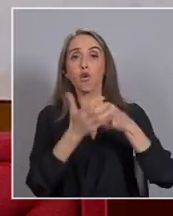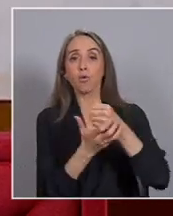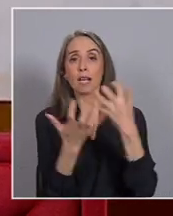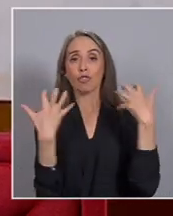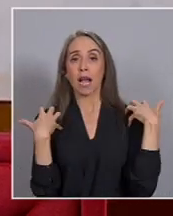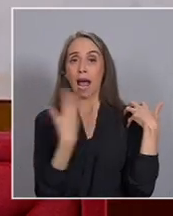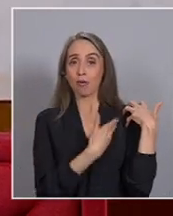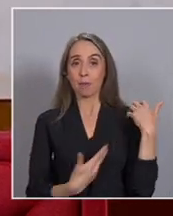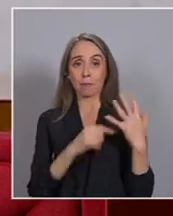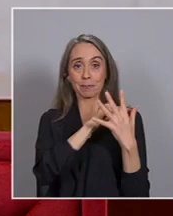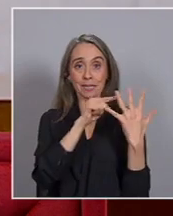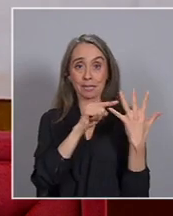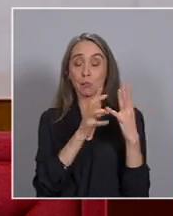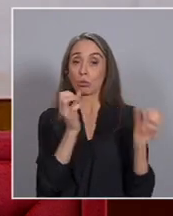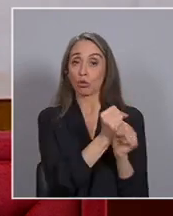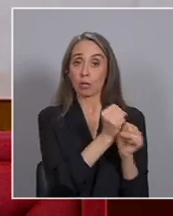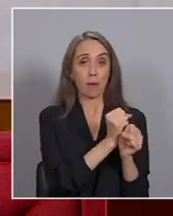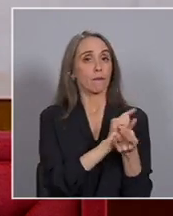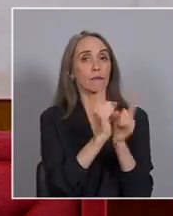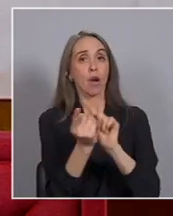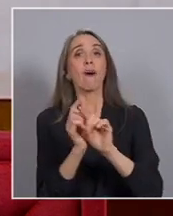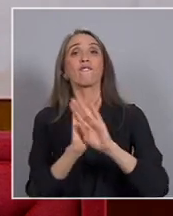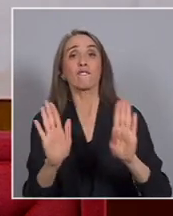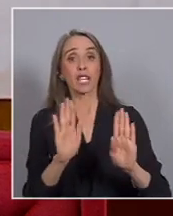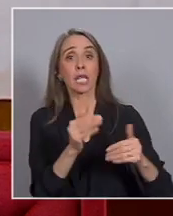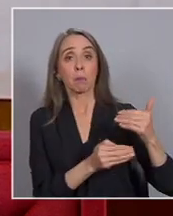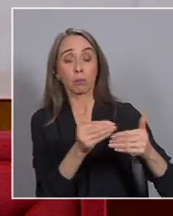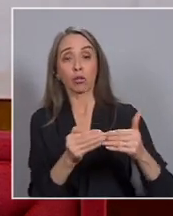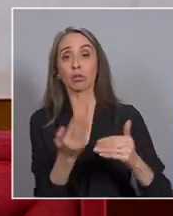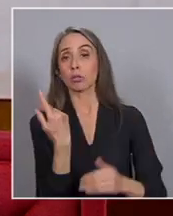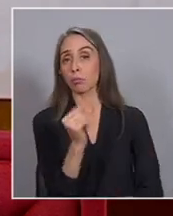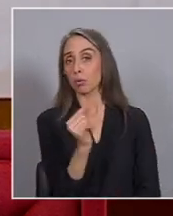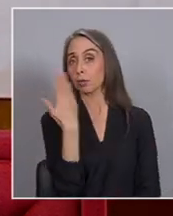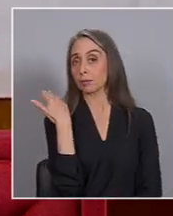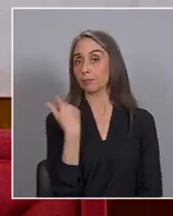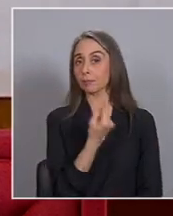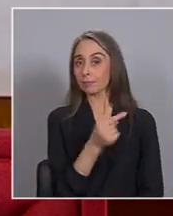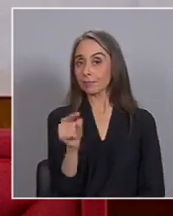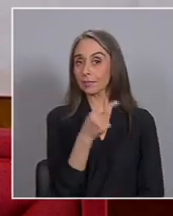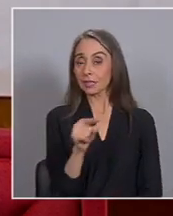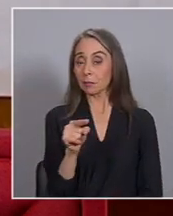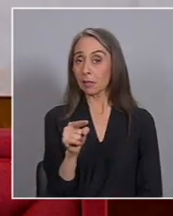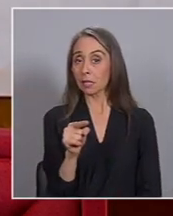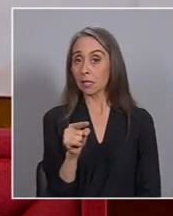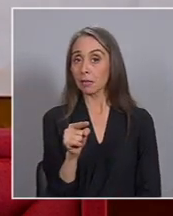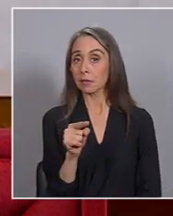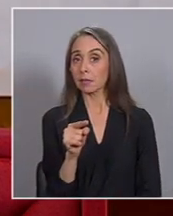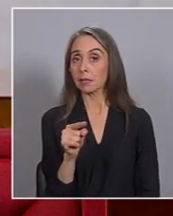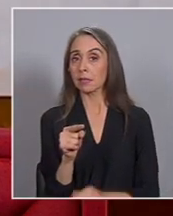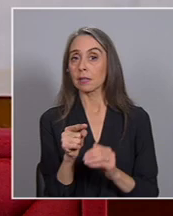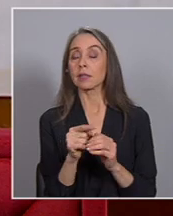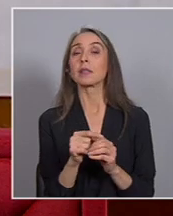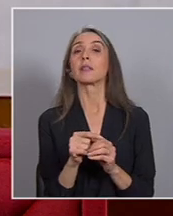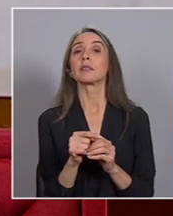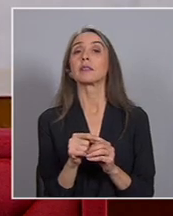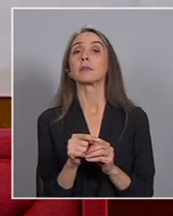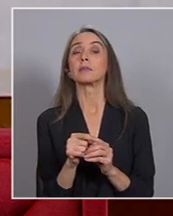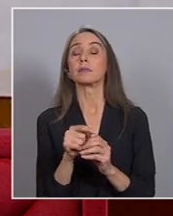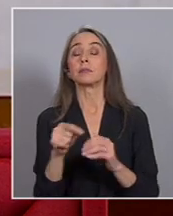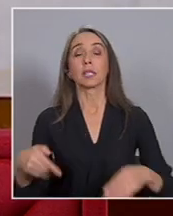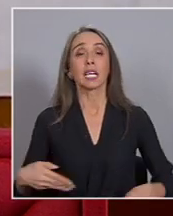labor. Este proceso finalizó hace unas semanas y fue